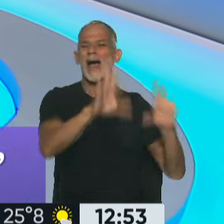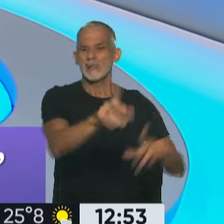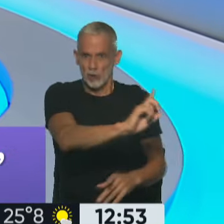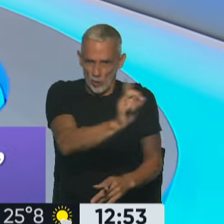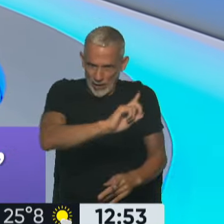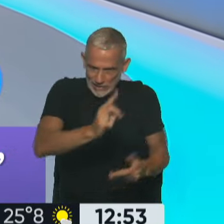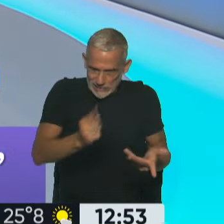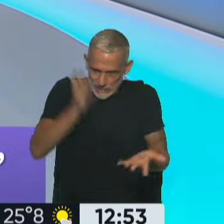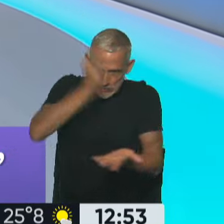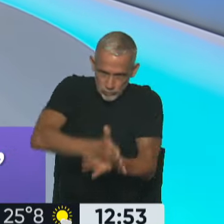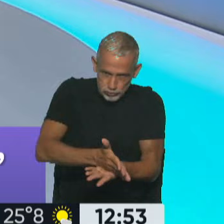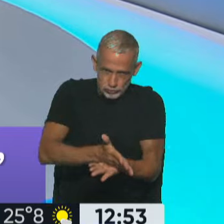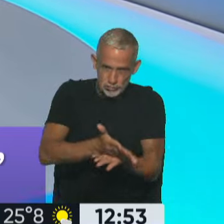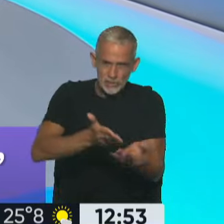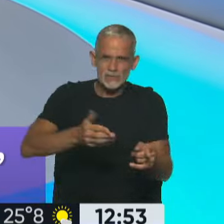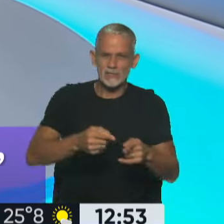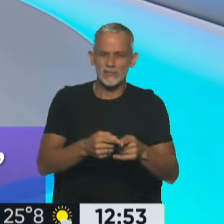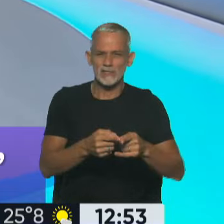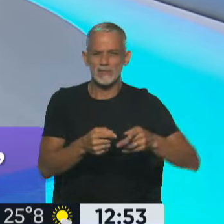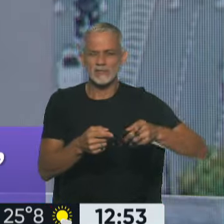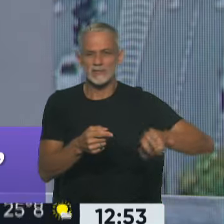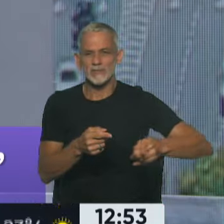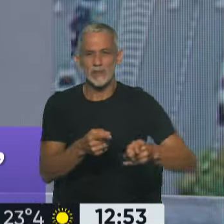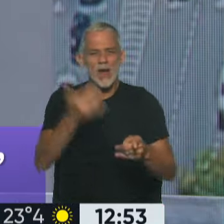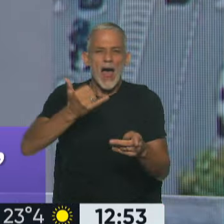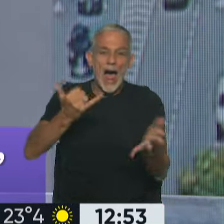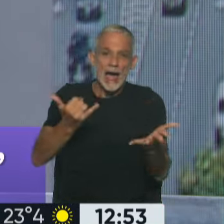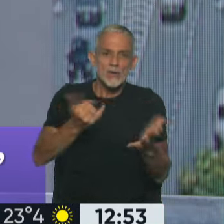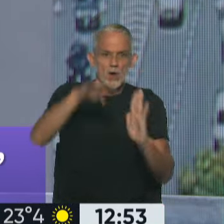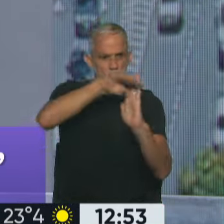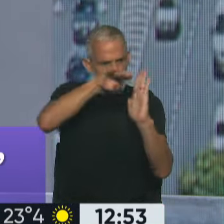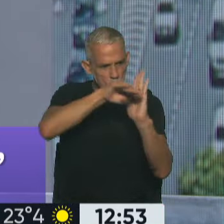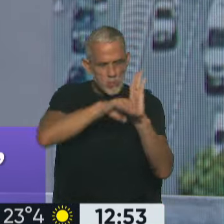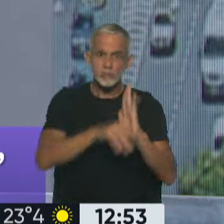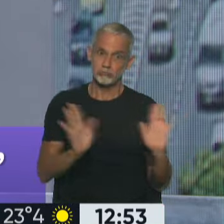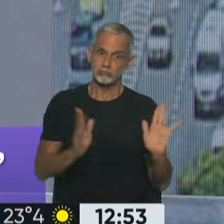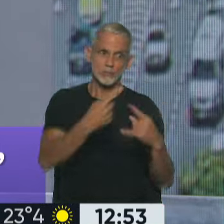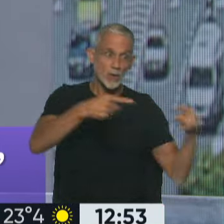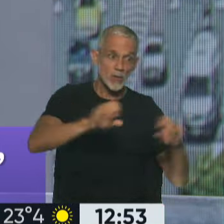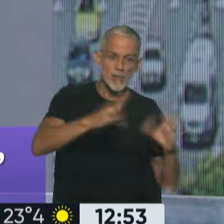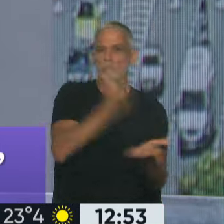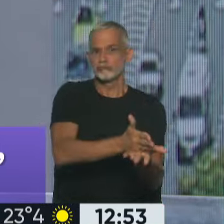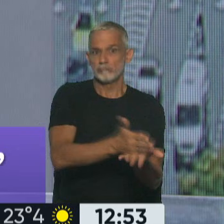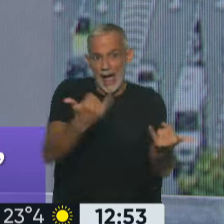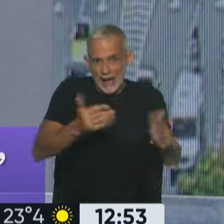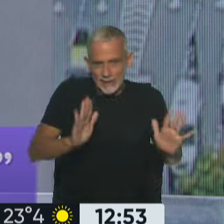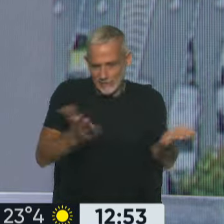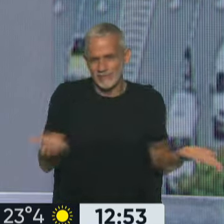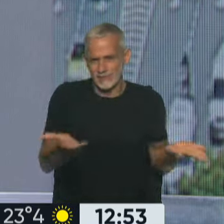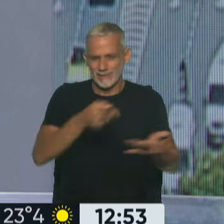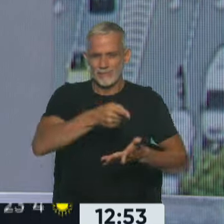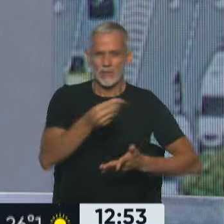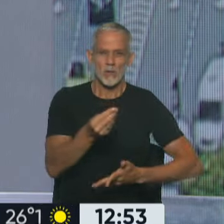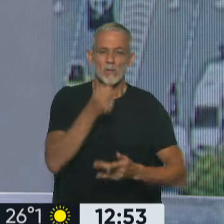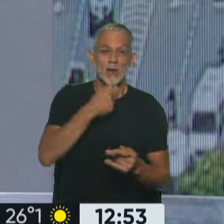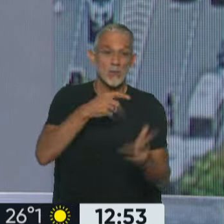cumpliendo una pena impuestos por un juez y un tribunal. Y hay un régimen disciplinario, hay un régimen disciplinario en las cárceles que implica, ante